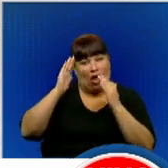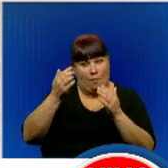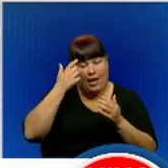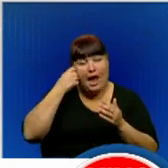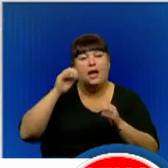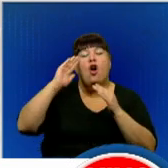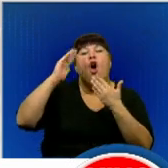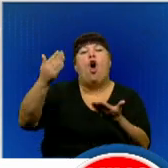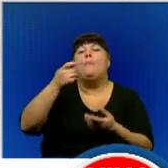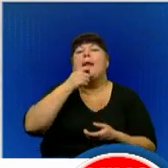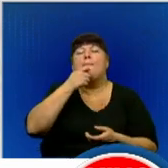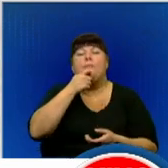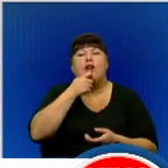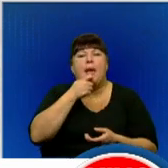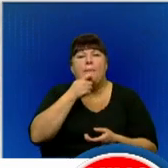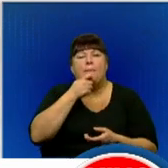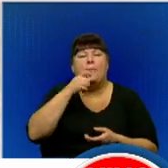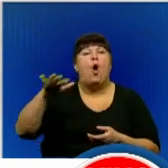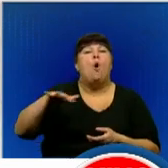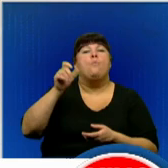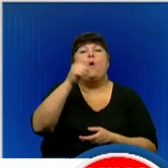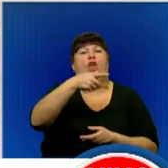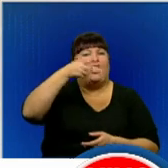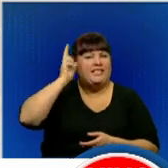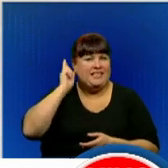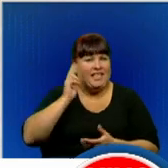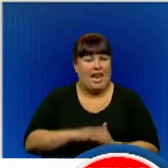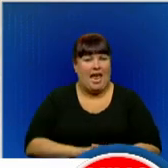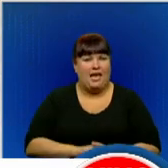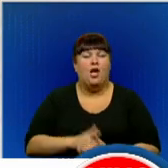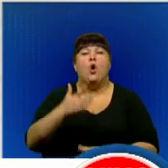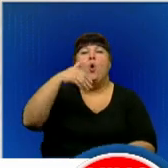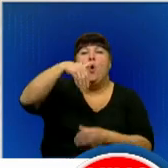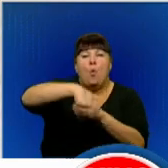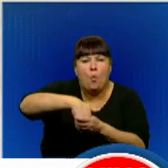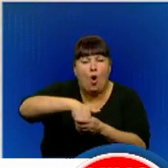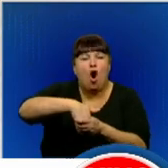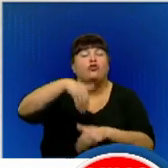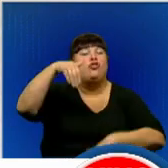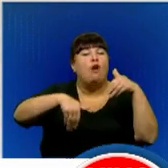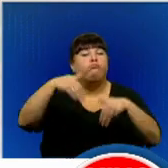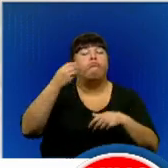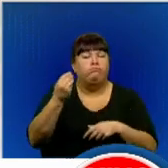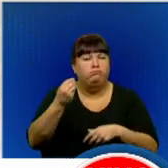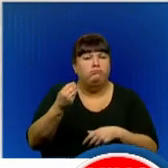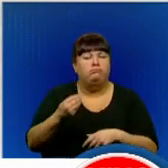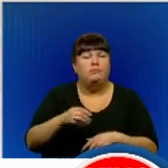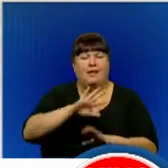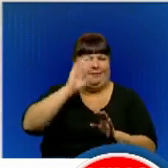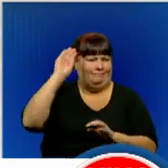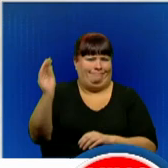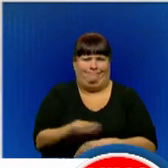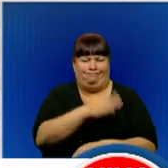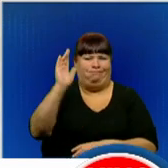homenaje por ejemplo al pueblo chileno que votó en una elección que sepultó